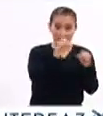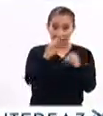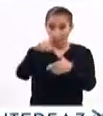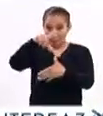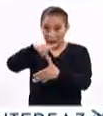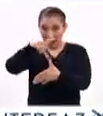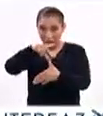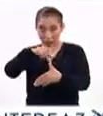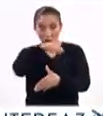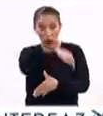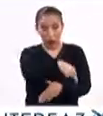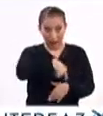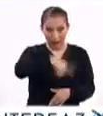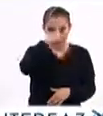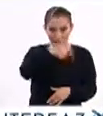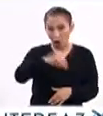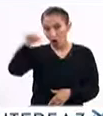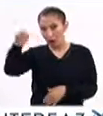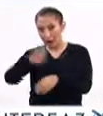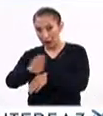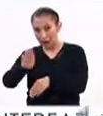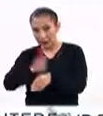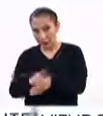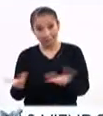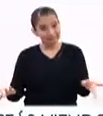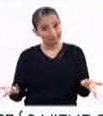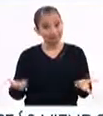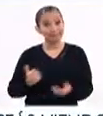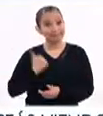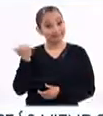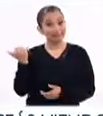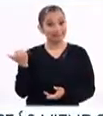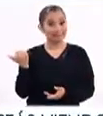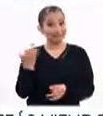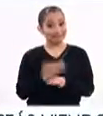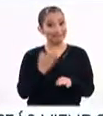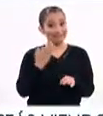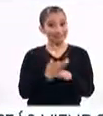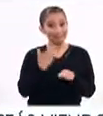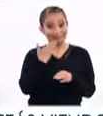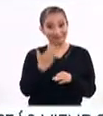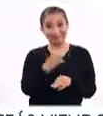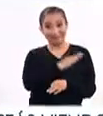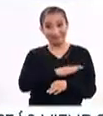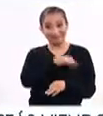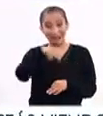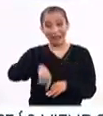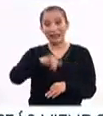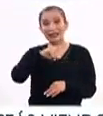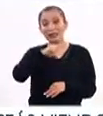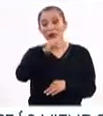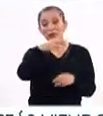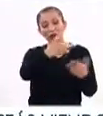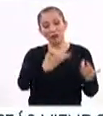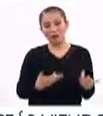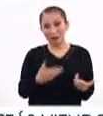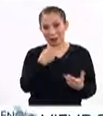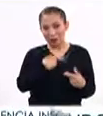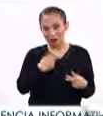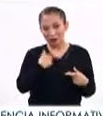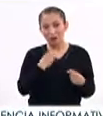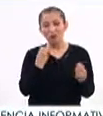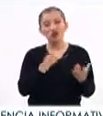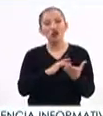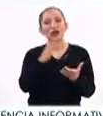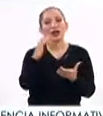América Latina, una en nuestro país y otra en Brasil, así que pues estamos de manteles largos aquí en Interfaz por recibirlos y